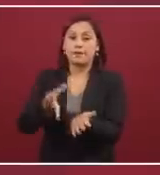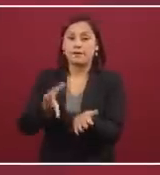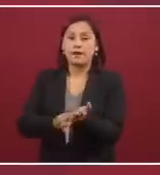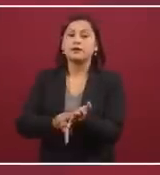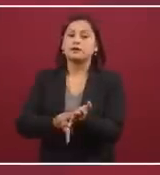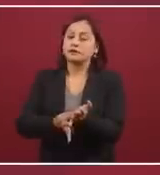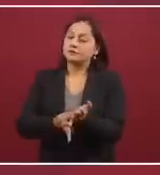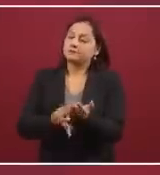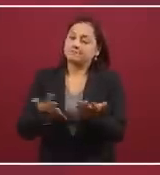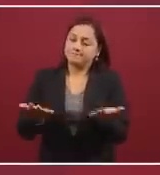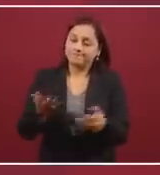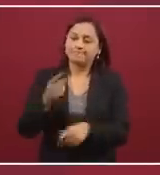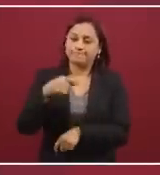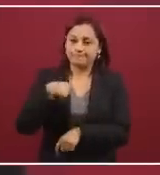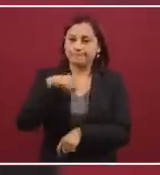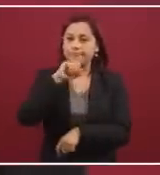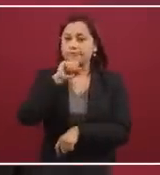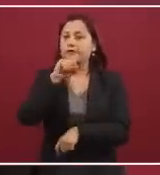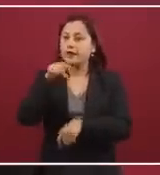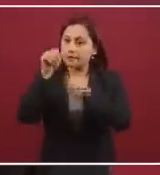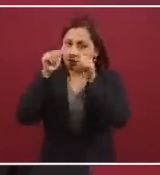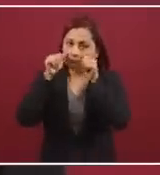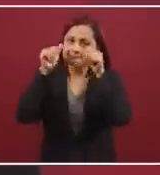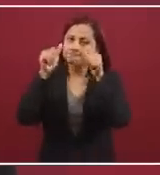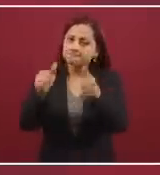quiero este